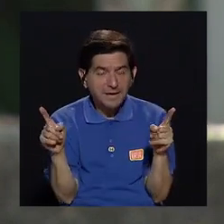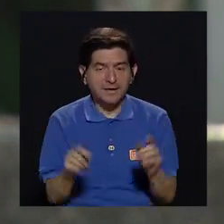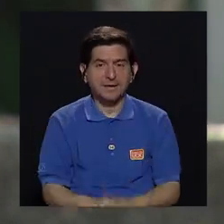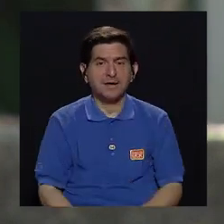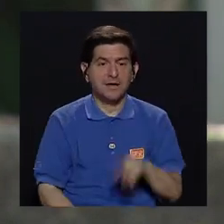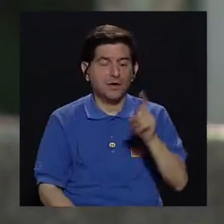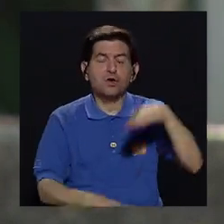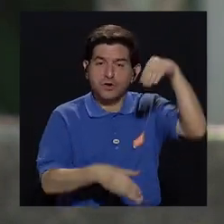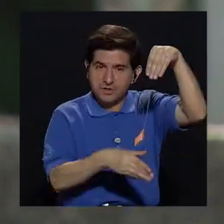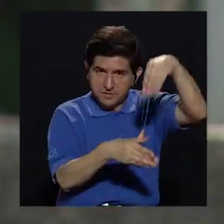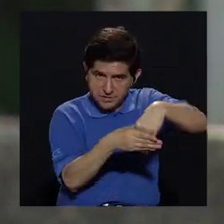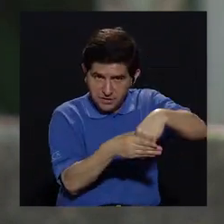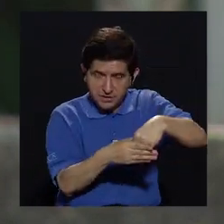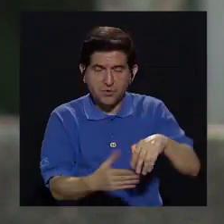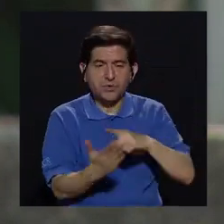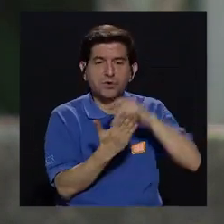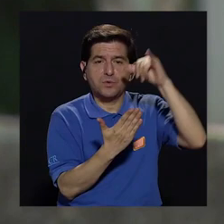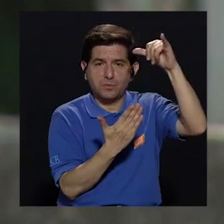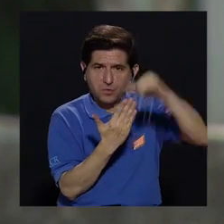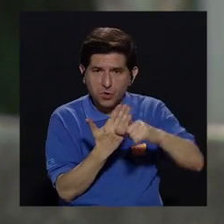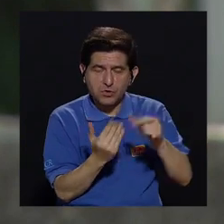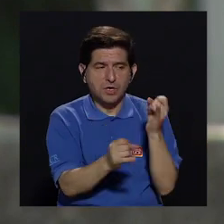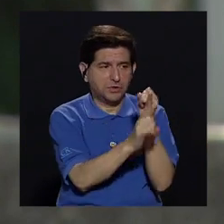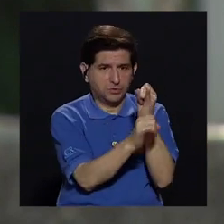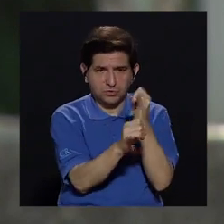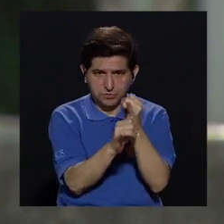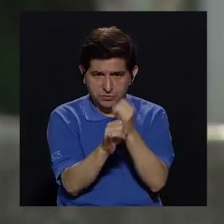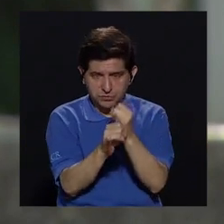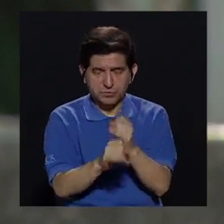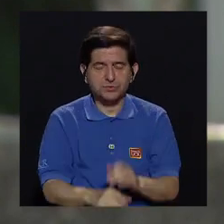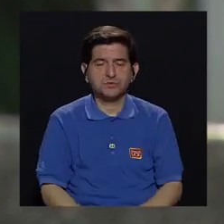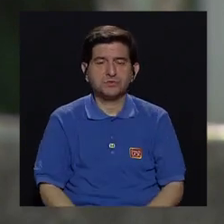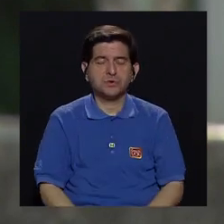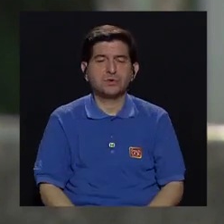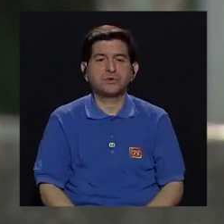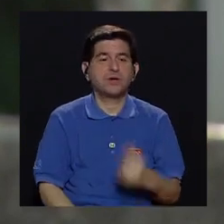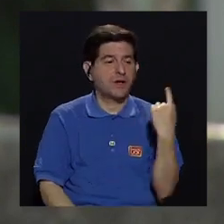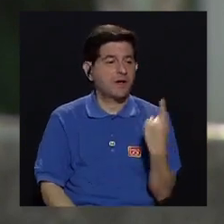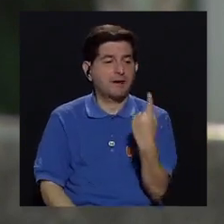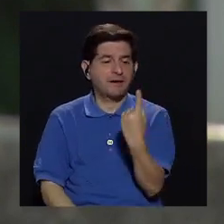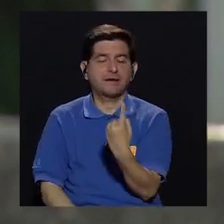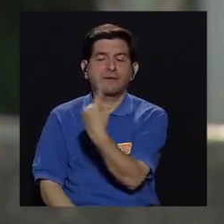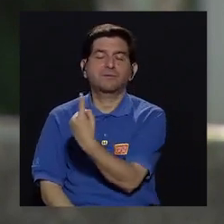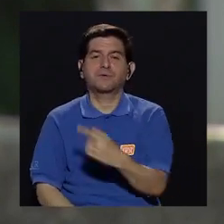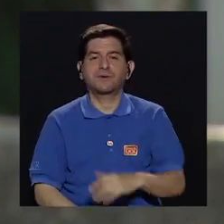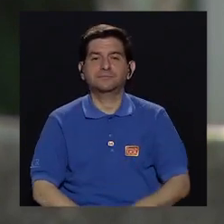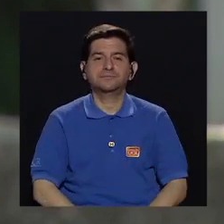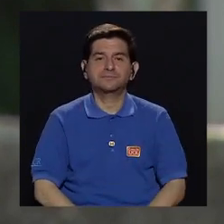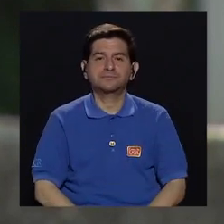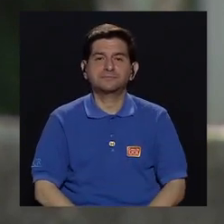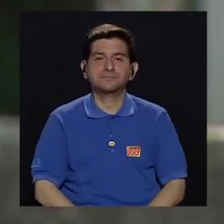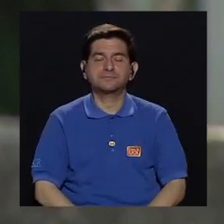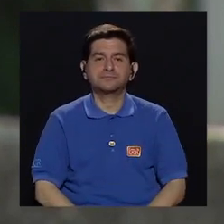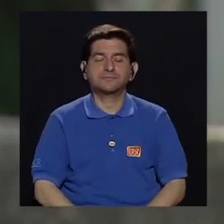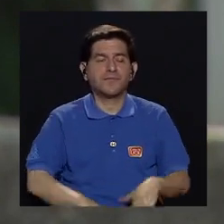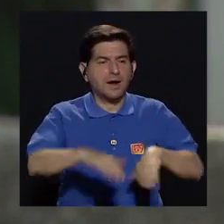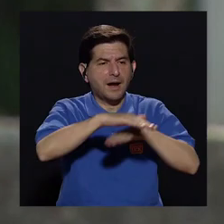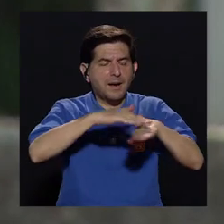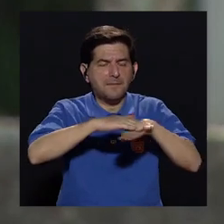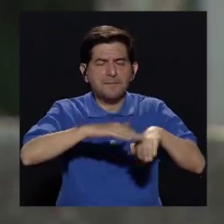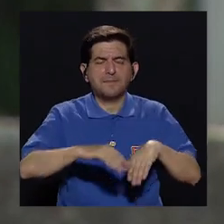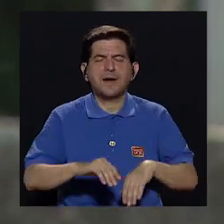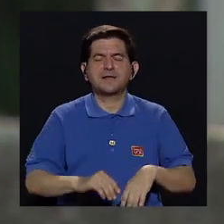que debe incluir en los proyectos e instituciones, en los proyectos y programas de cada una de las instituciones. Los